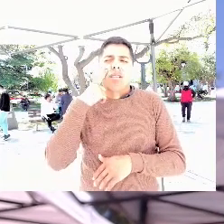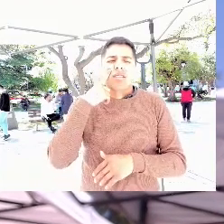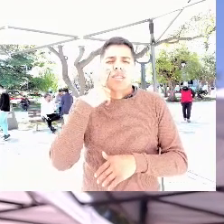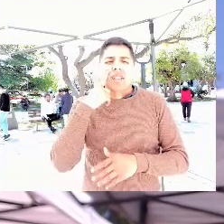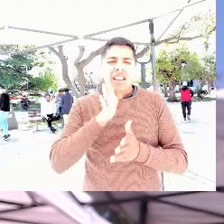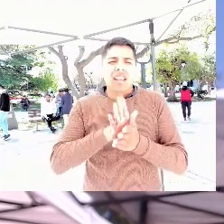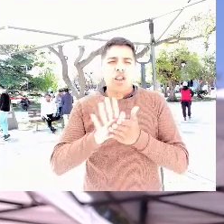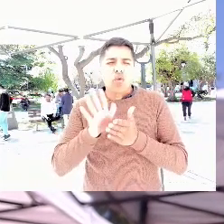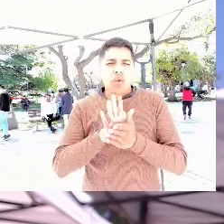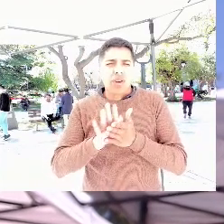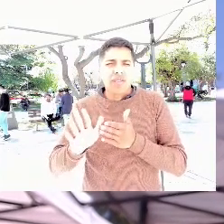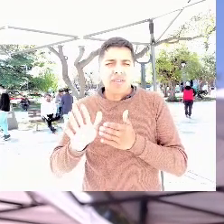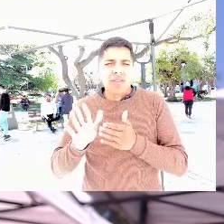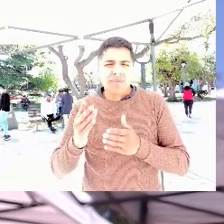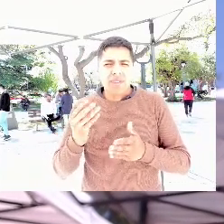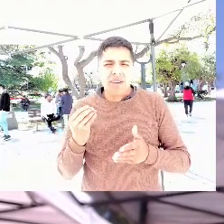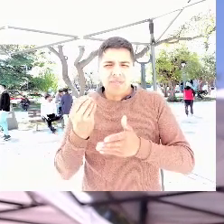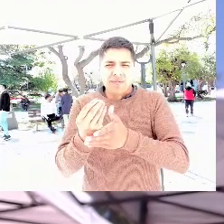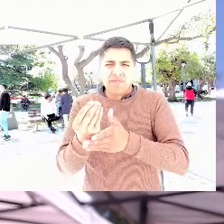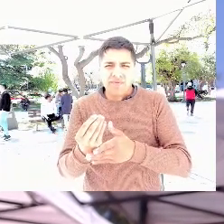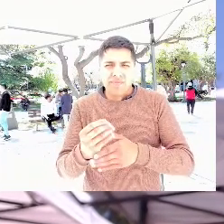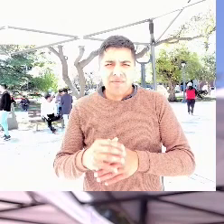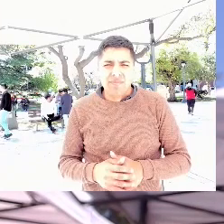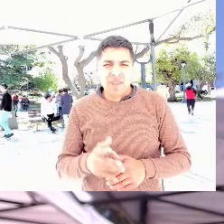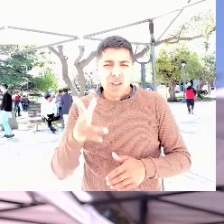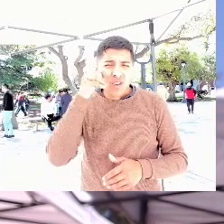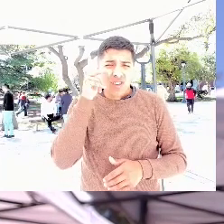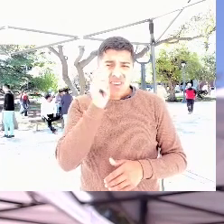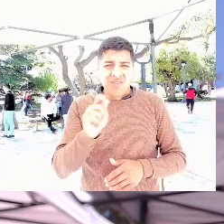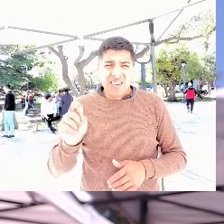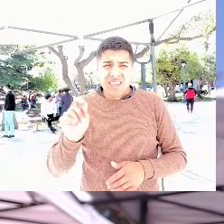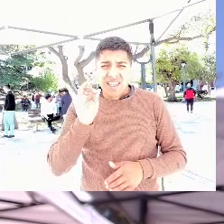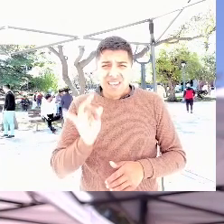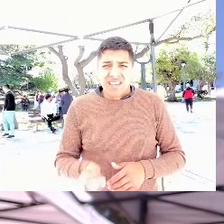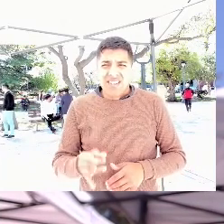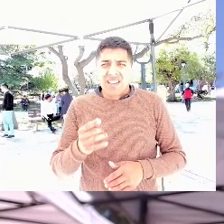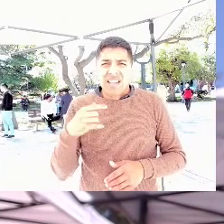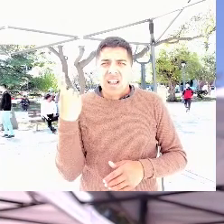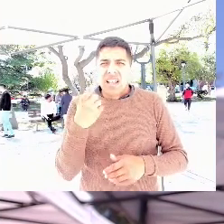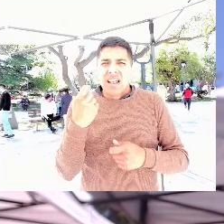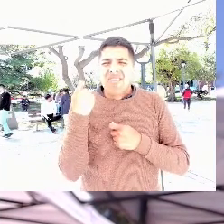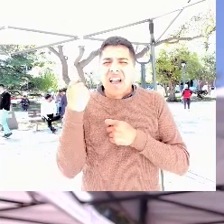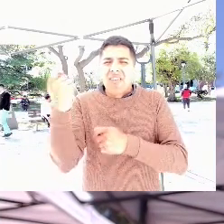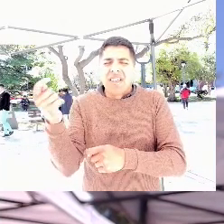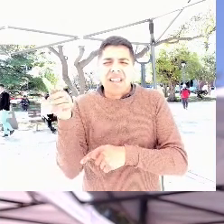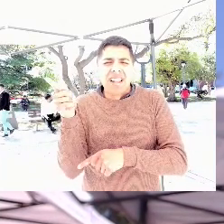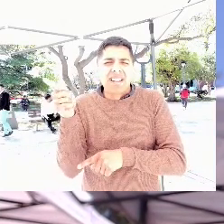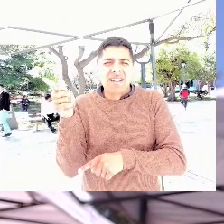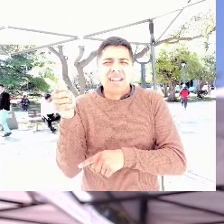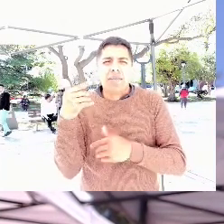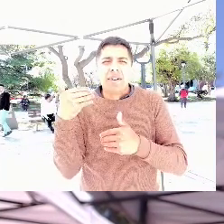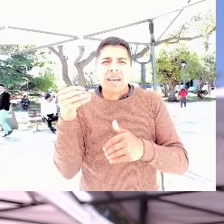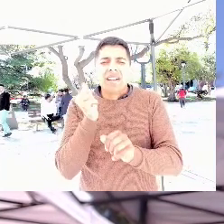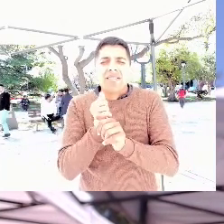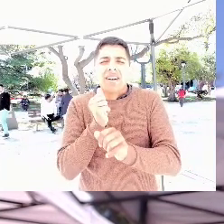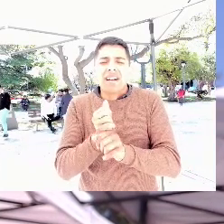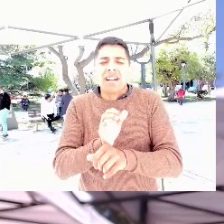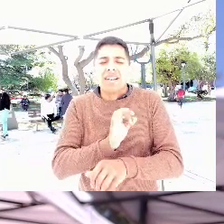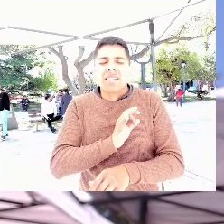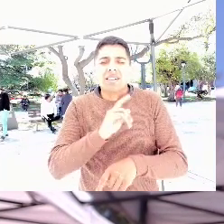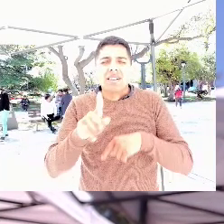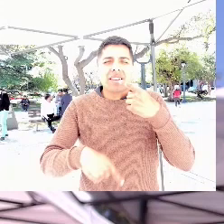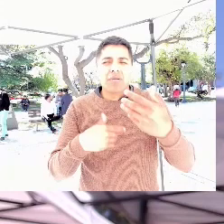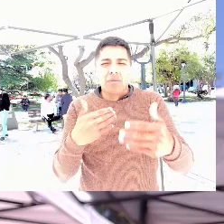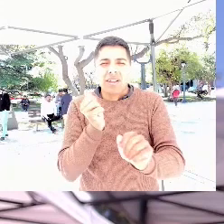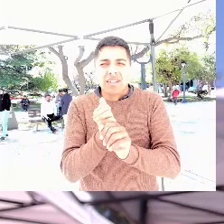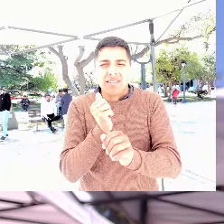que va a asumir este próximo 8 de diciembre la herramienta necesaria para poder trabajar el año que viene, y que